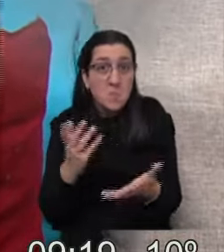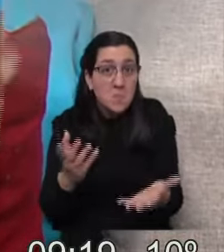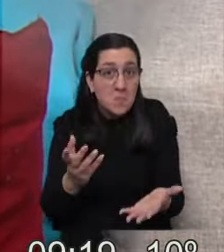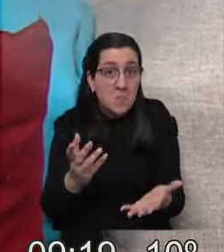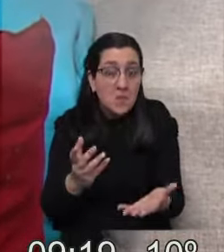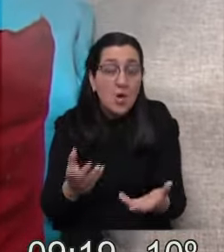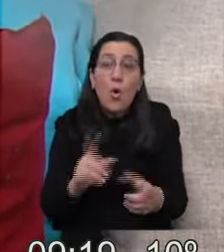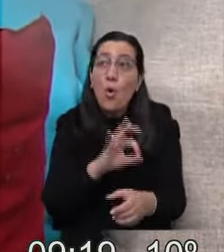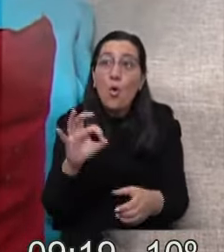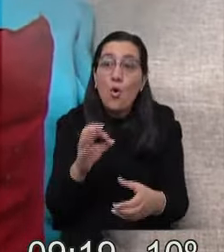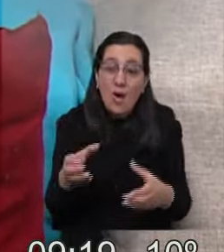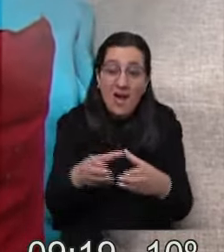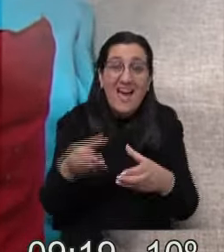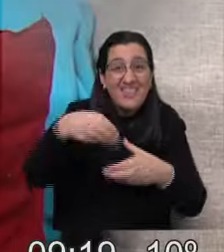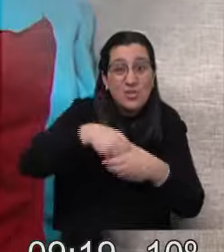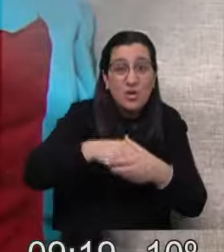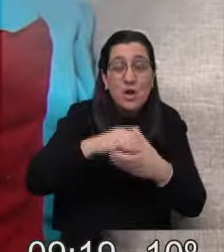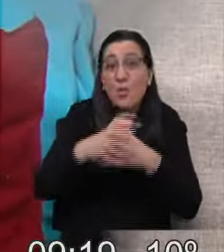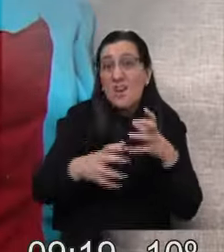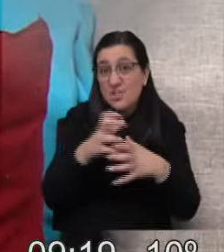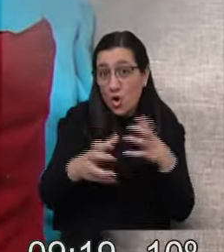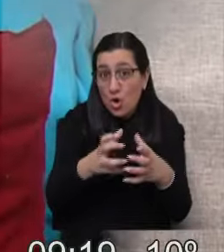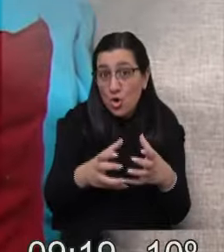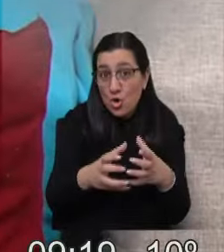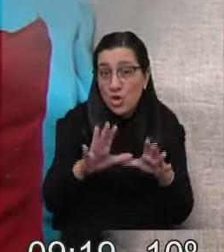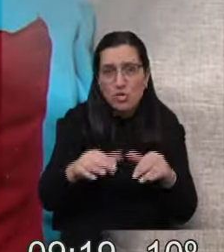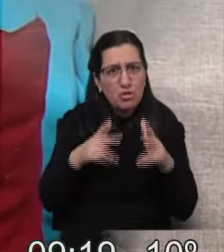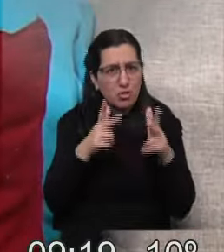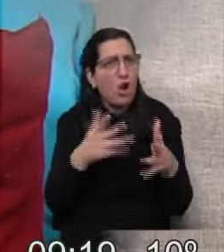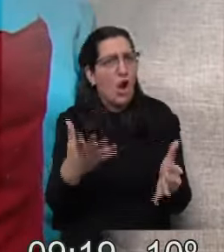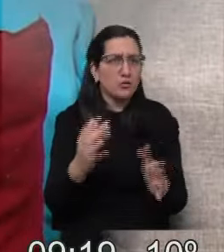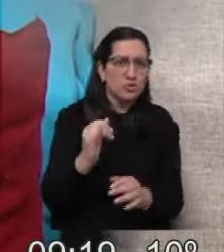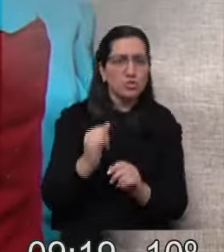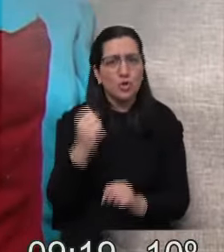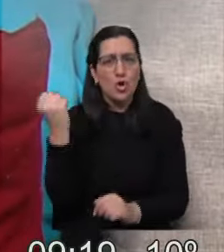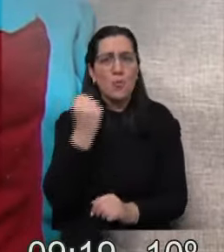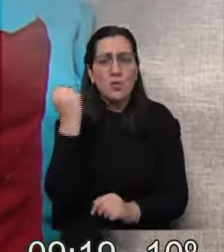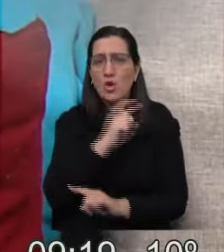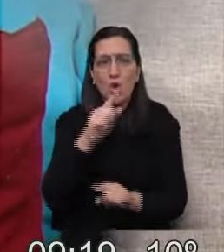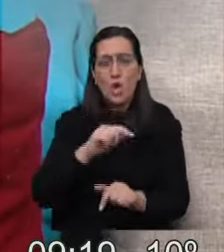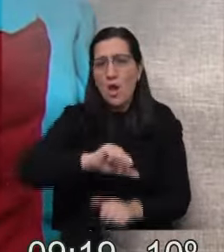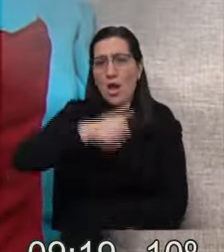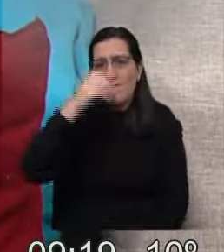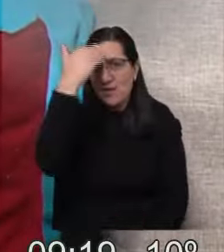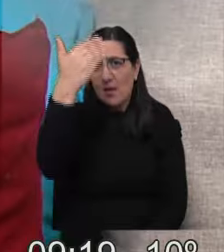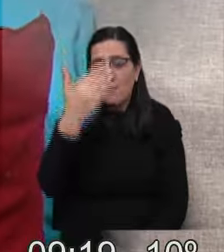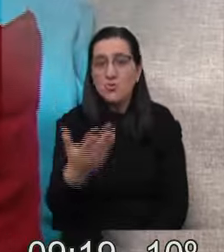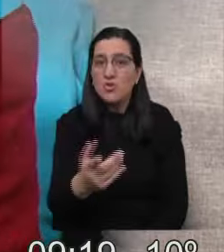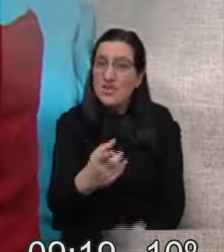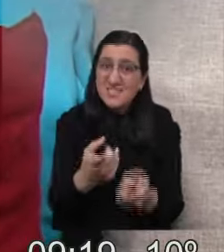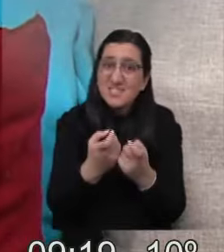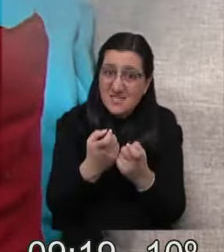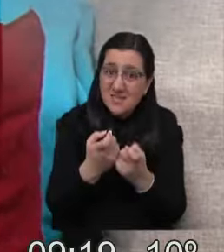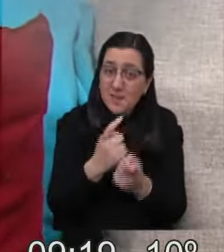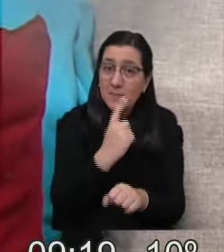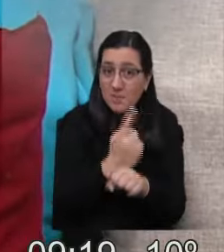la interna de la coalición en la que todos han dicho lo importante es que no gane el Frente Amplio. ¿No es necesario para la